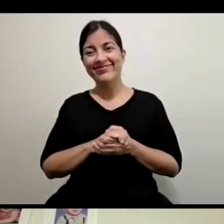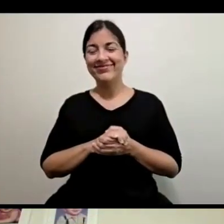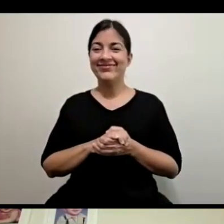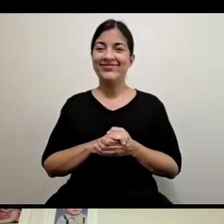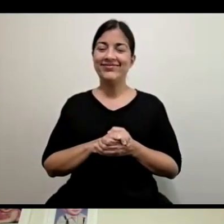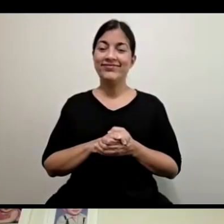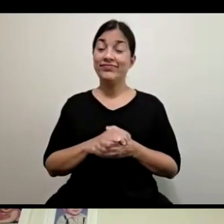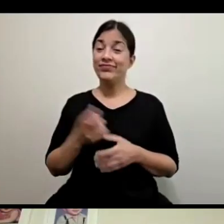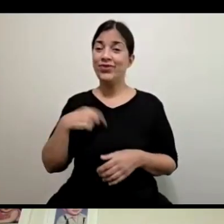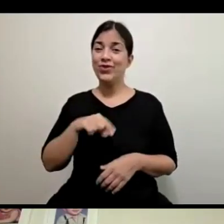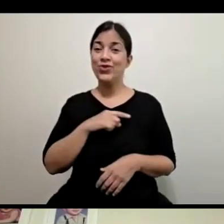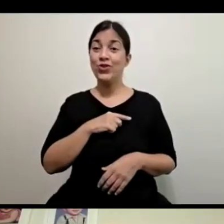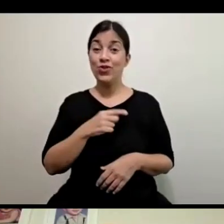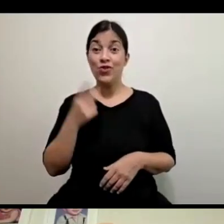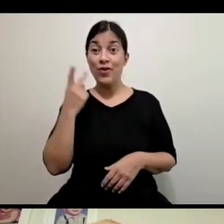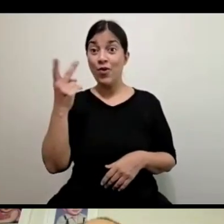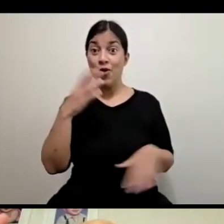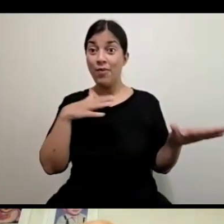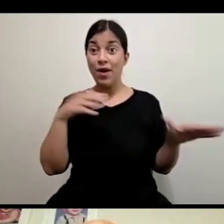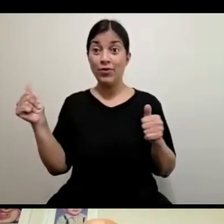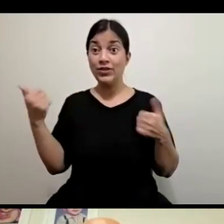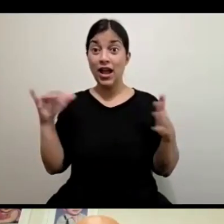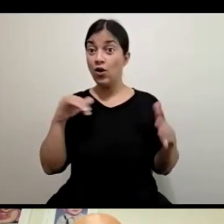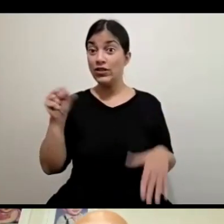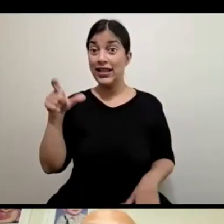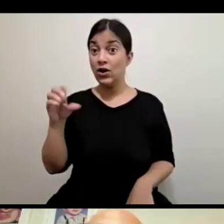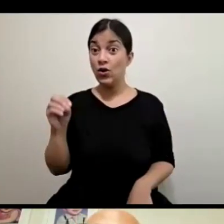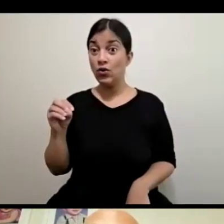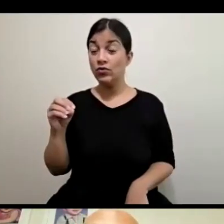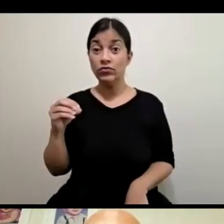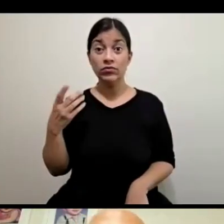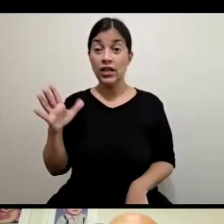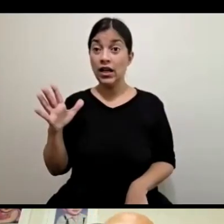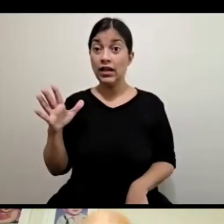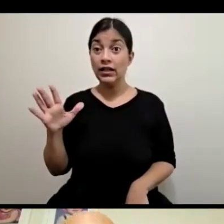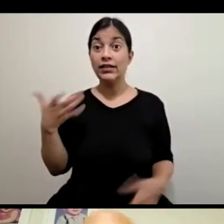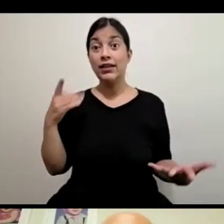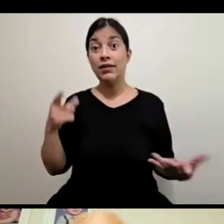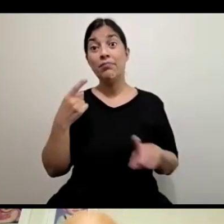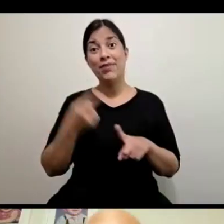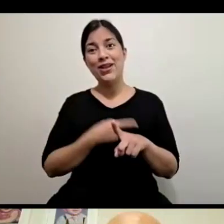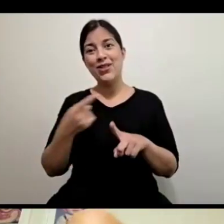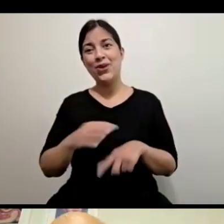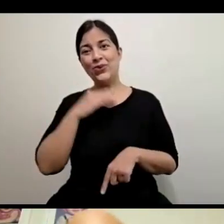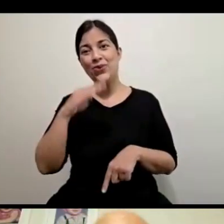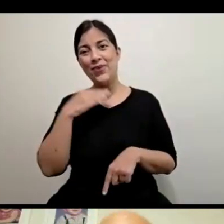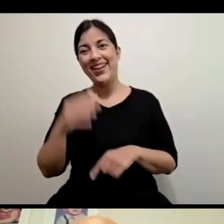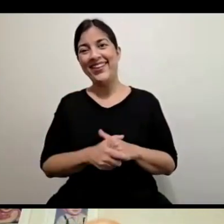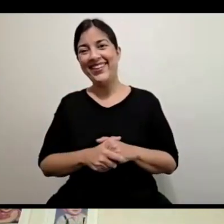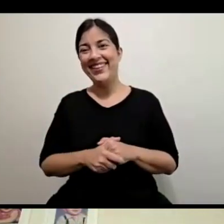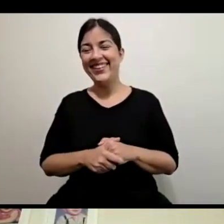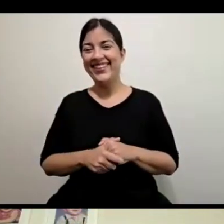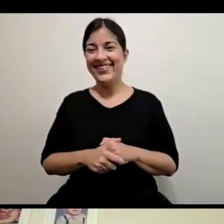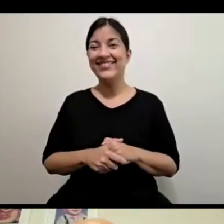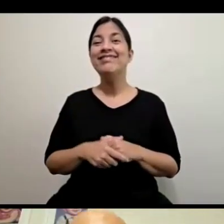Y nosotros nos vemos y nos vamos. Mira, José, cuando llega el mes de octubre. Ya va